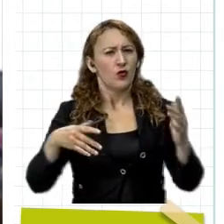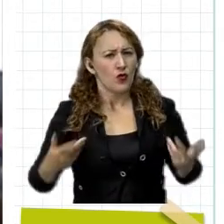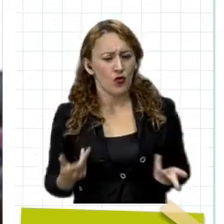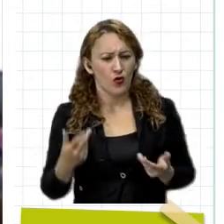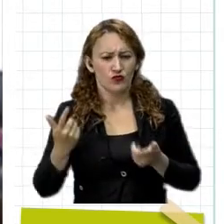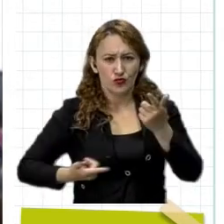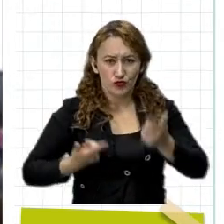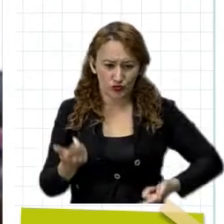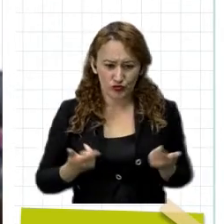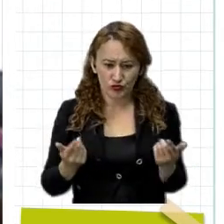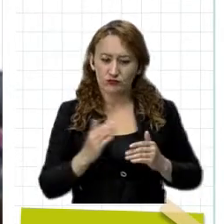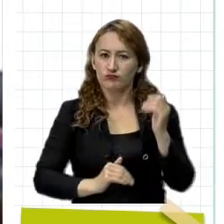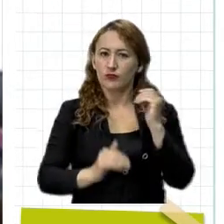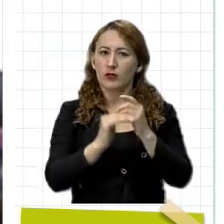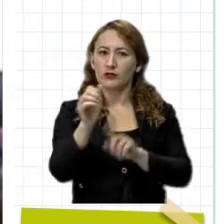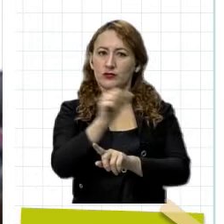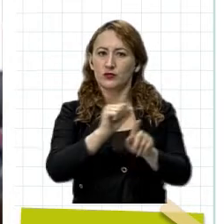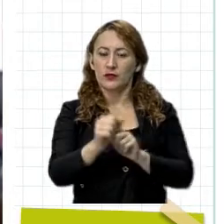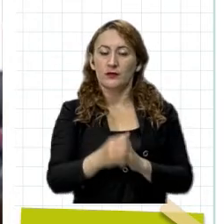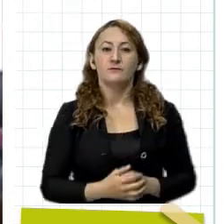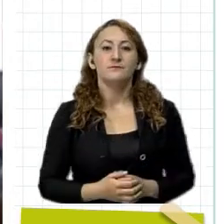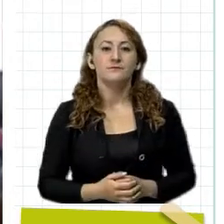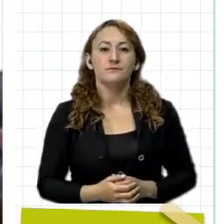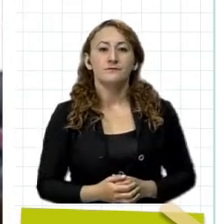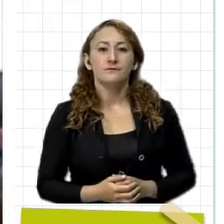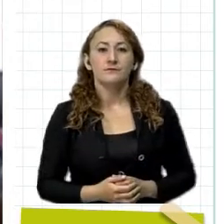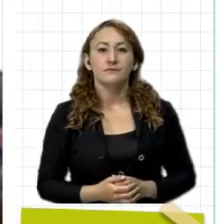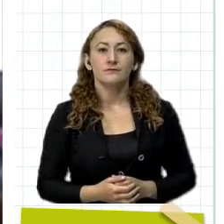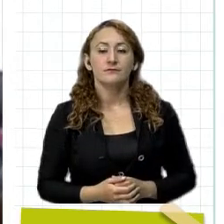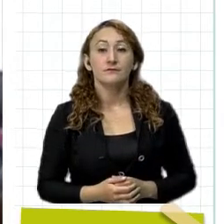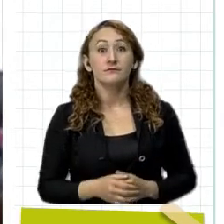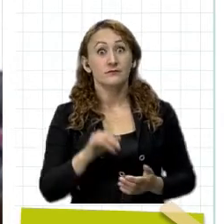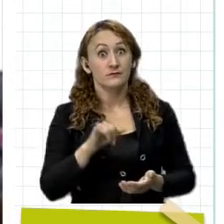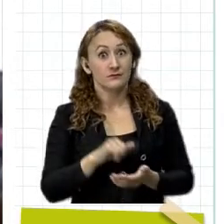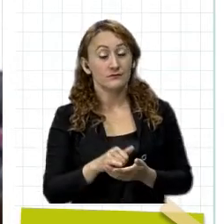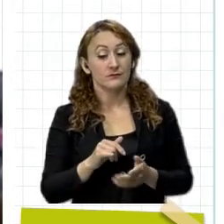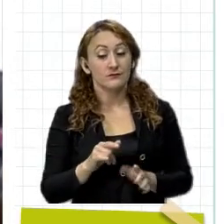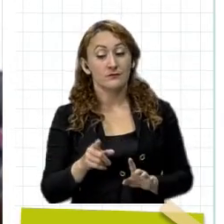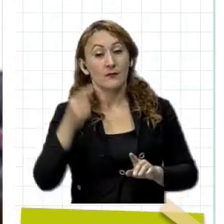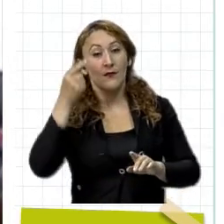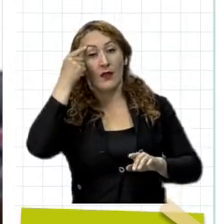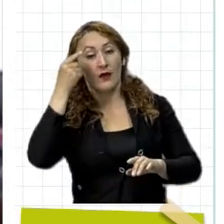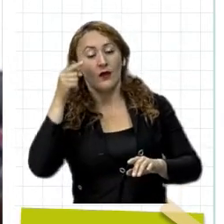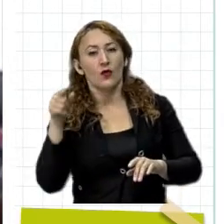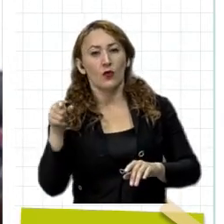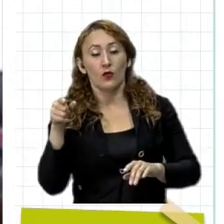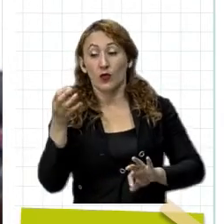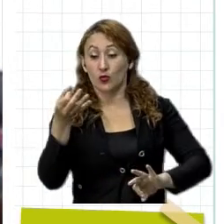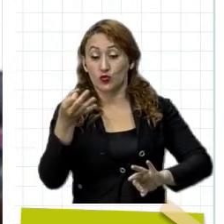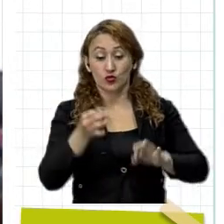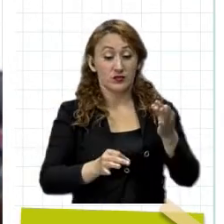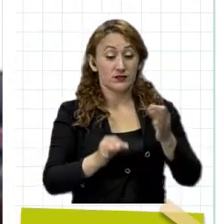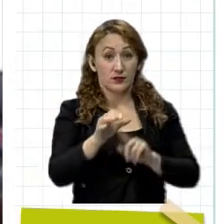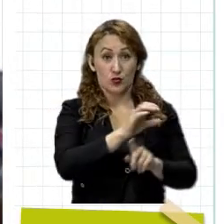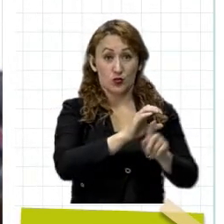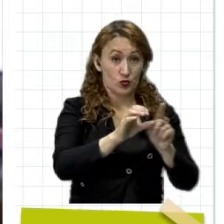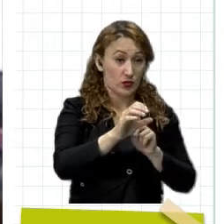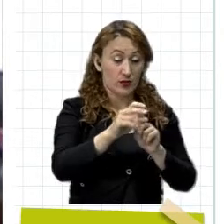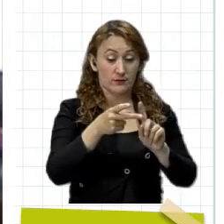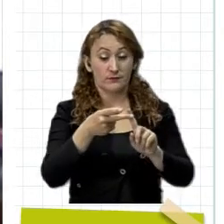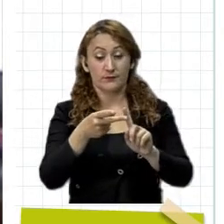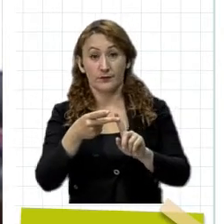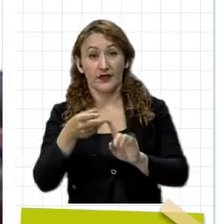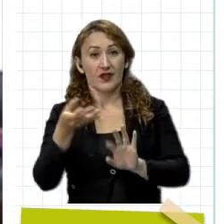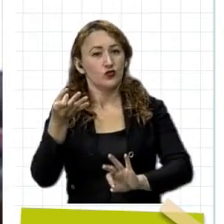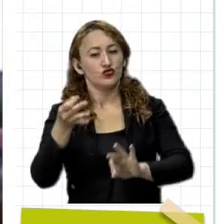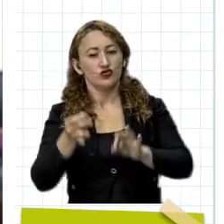lucha por la igualdad social. Ella parte del supuesto de que la injusticia cultural y la injusticia